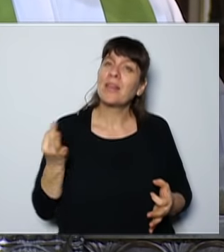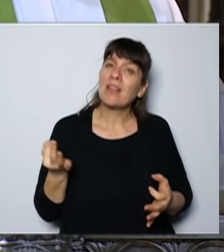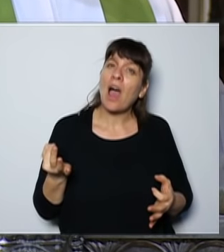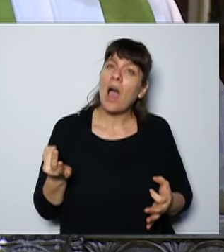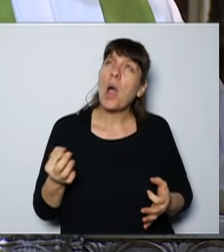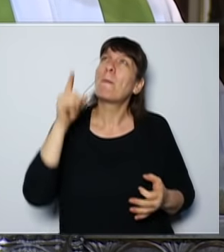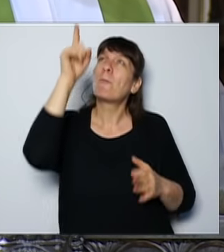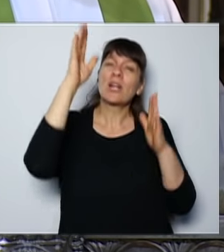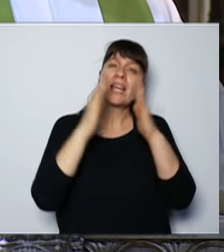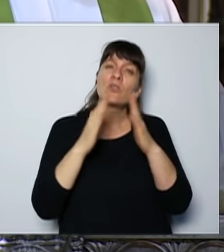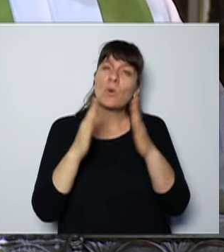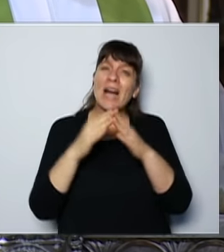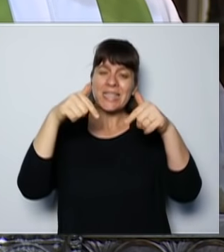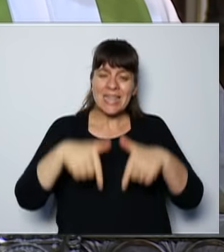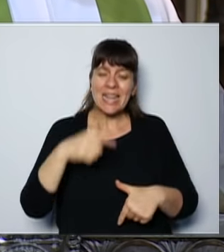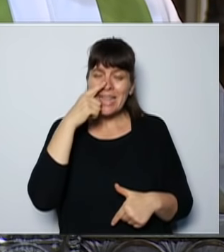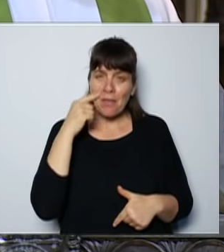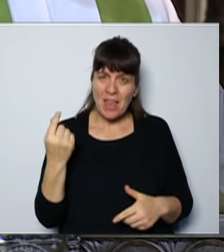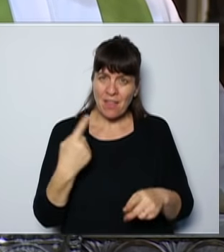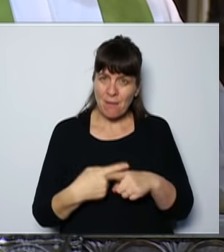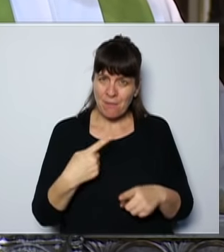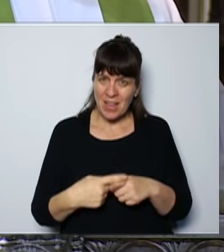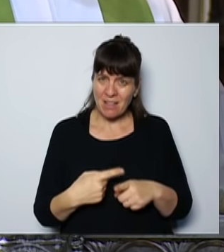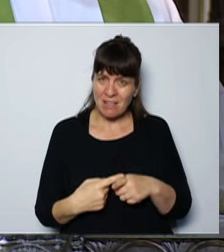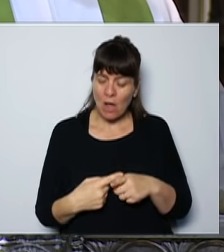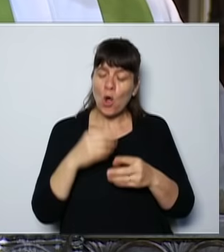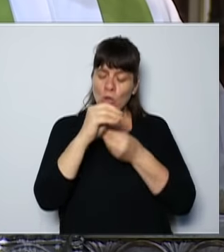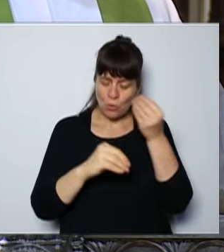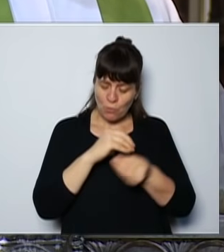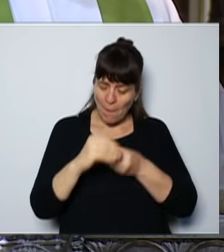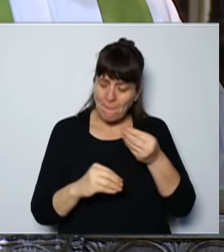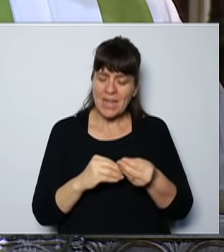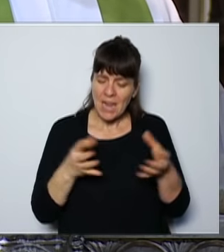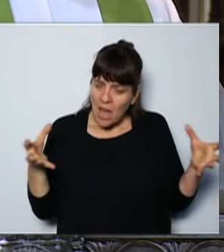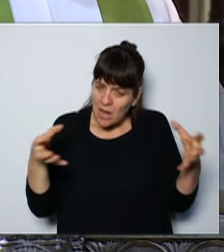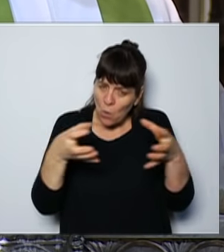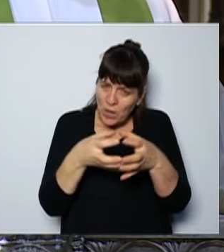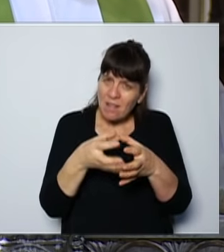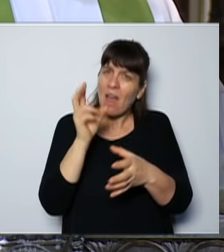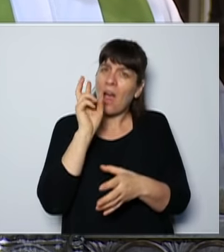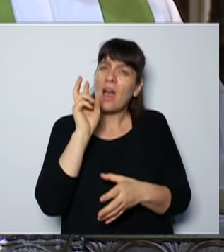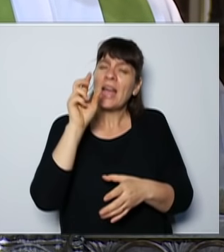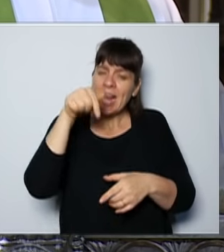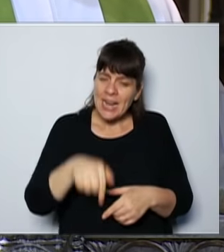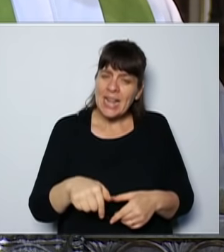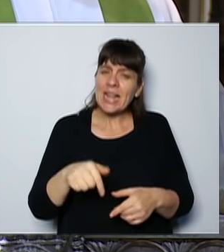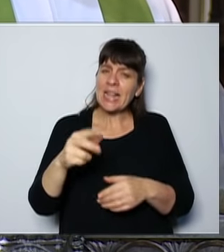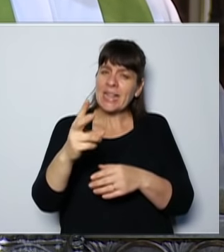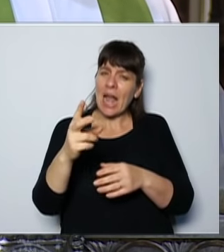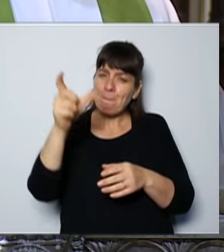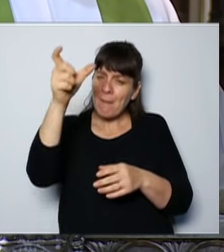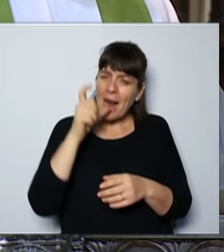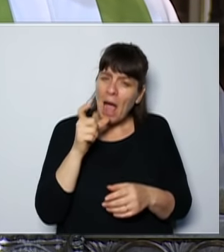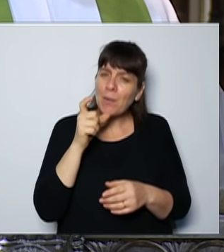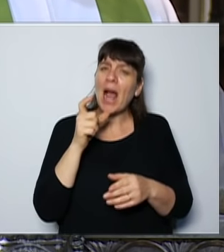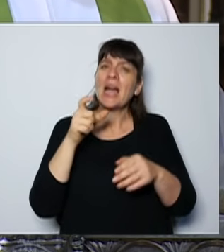has convocado en tu casa en este día de fiesta. Hoy tu familia, reunida en la escucha de tu palabra y en la comunión del pan